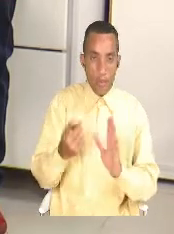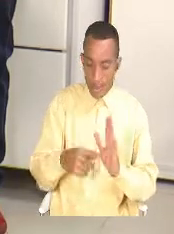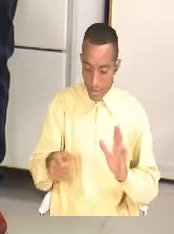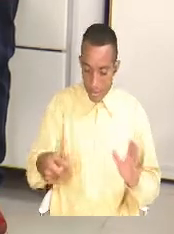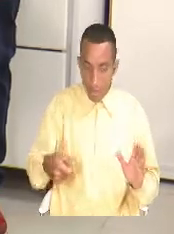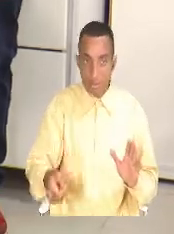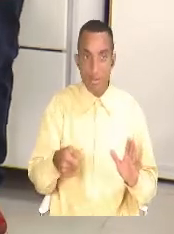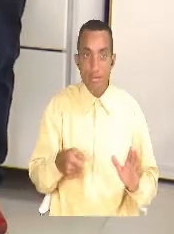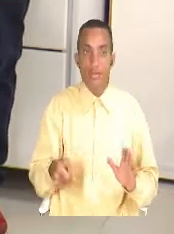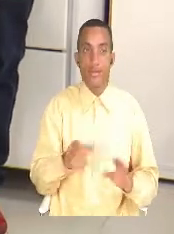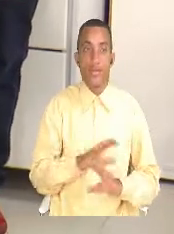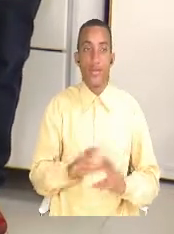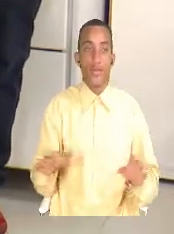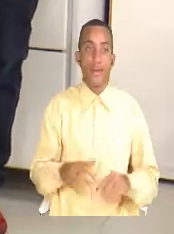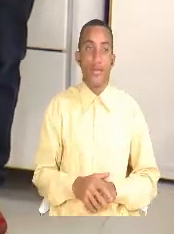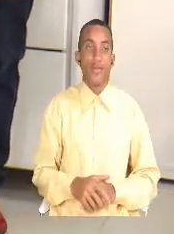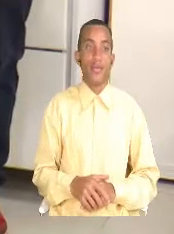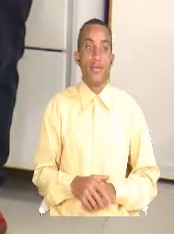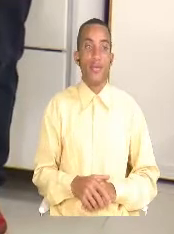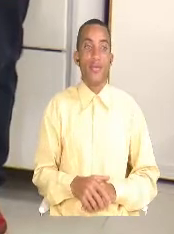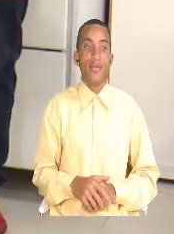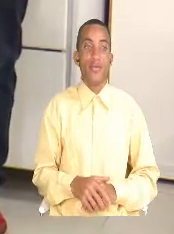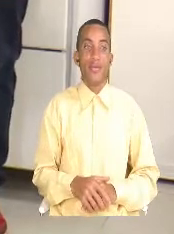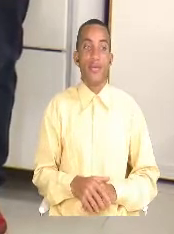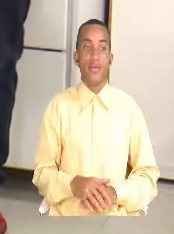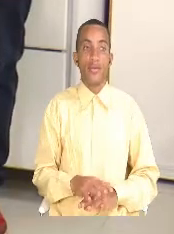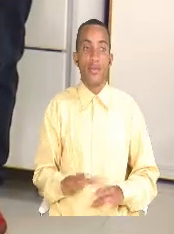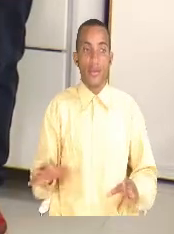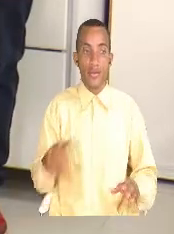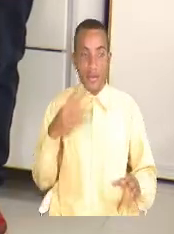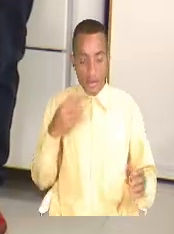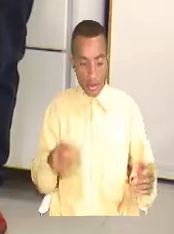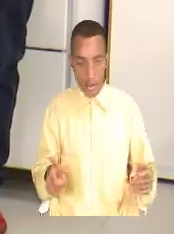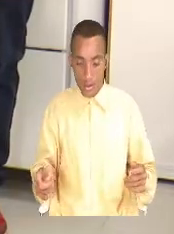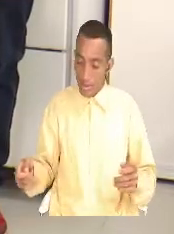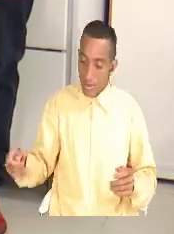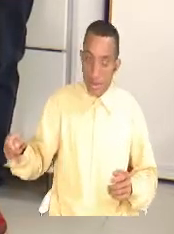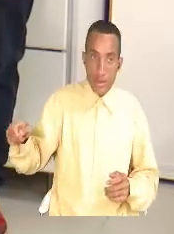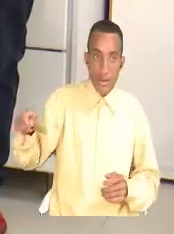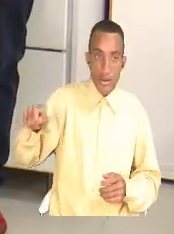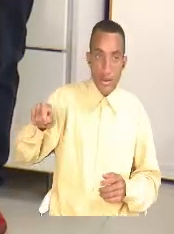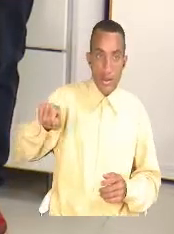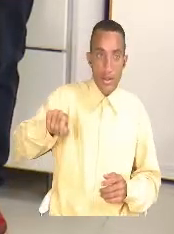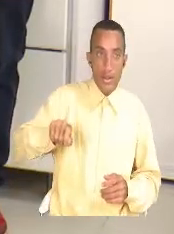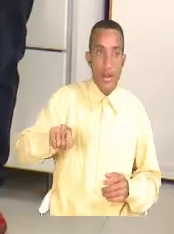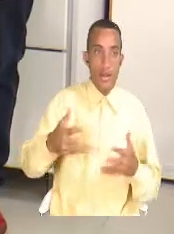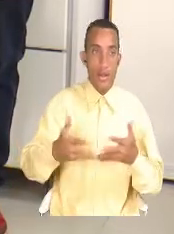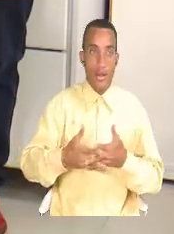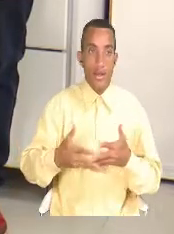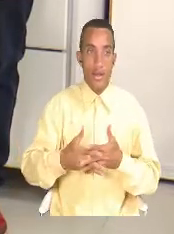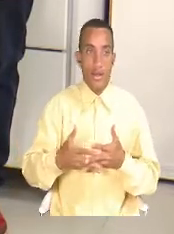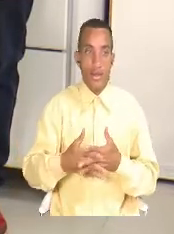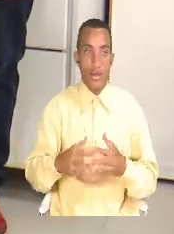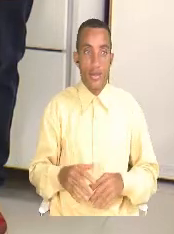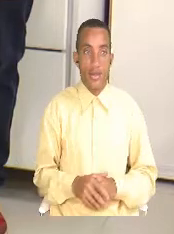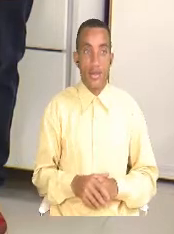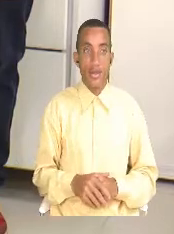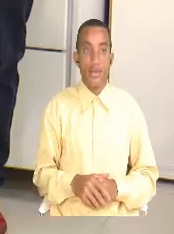de boca como nuestro programa. Vamos a adicionarle el arroz. A ver, esta